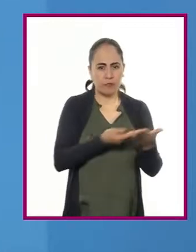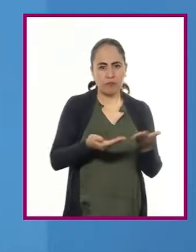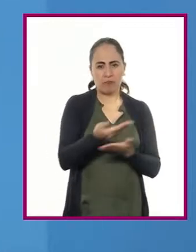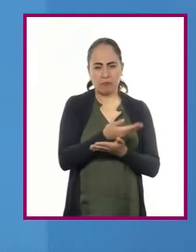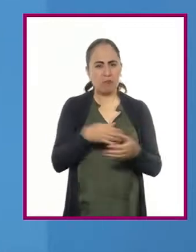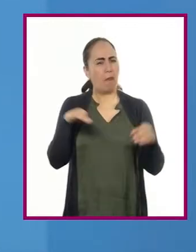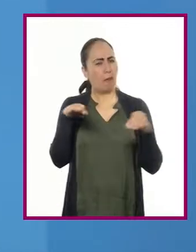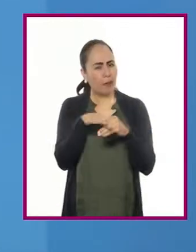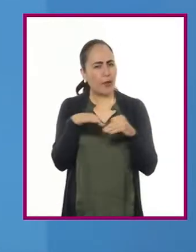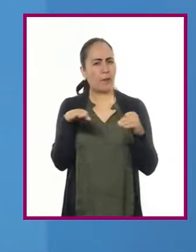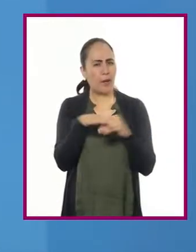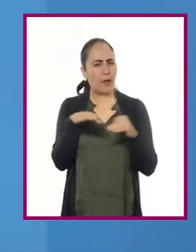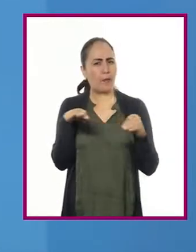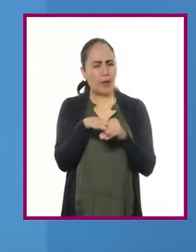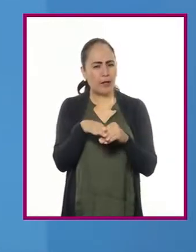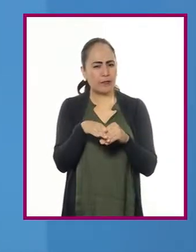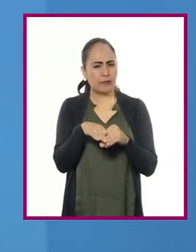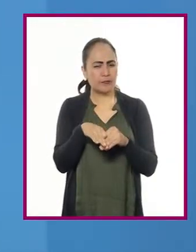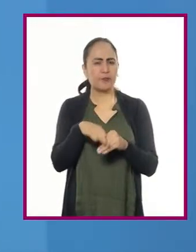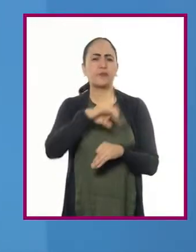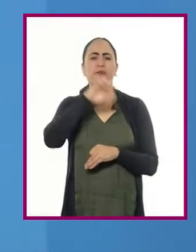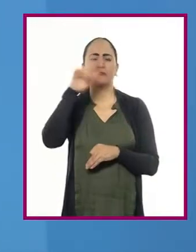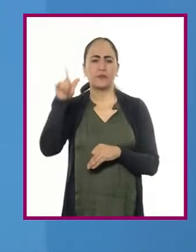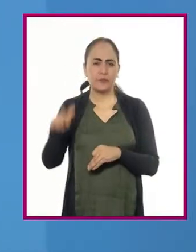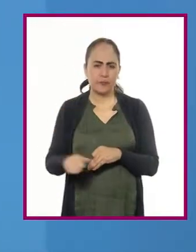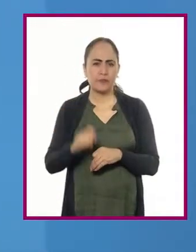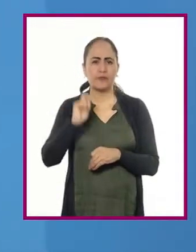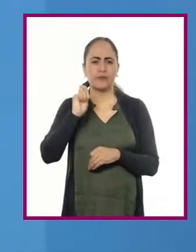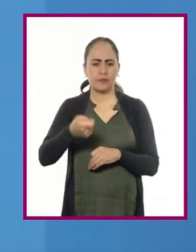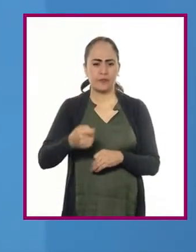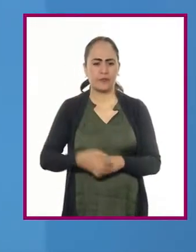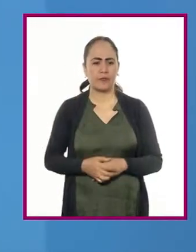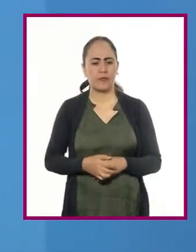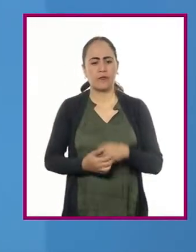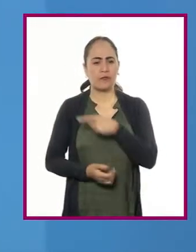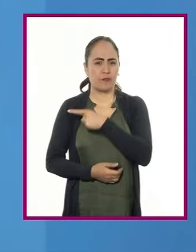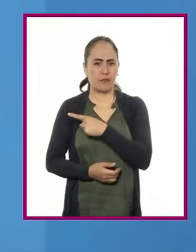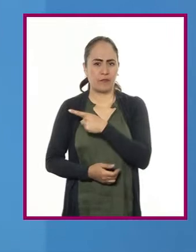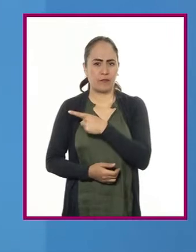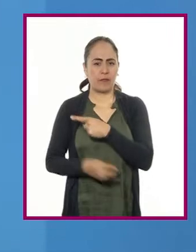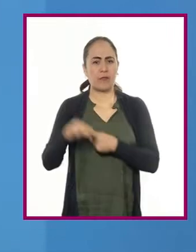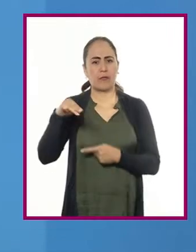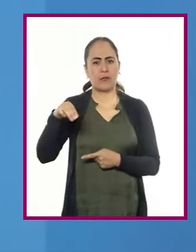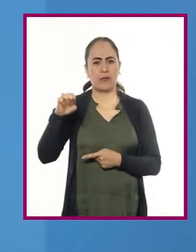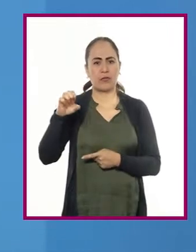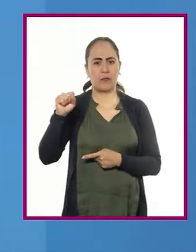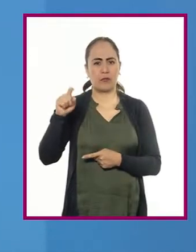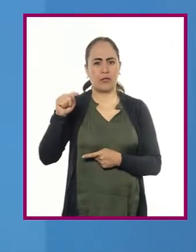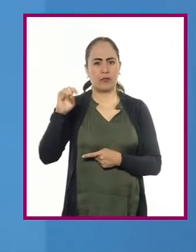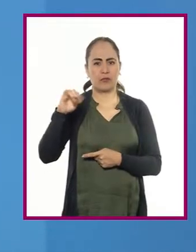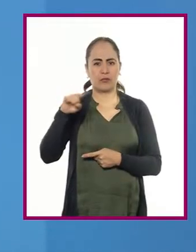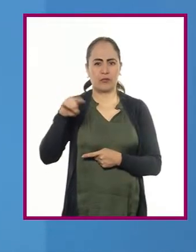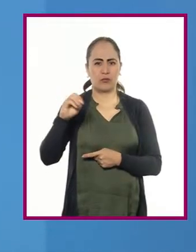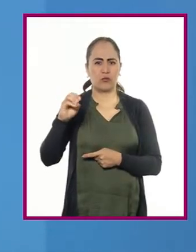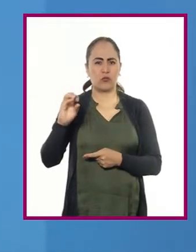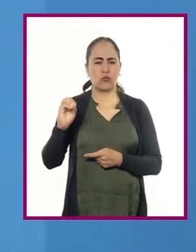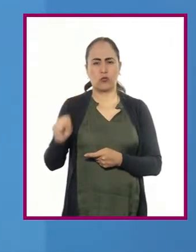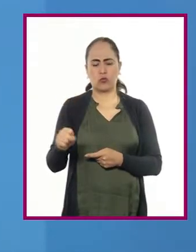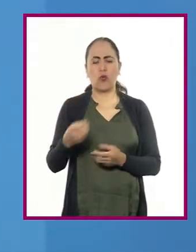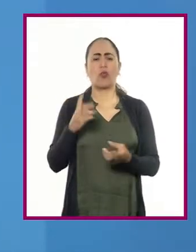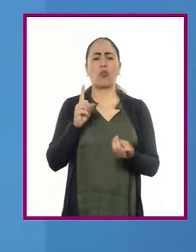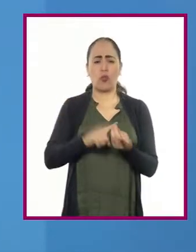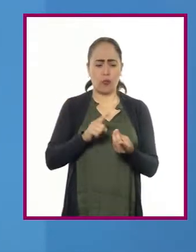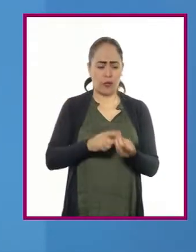más frecuentes, dando como resultado el surgimiento de mestizos, quienes tampoco estaban definidos muy